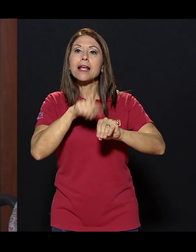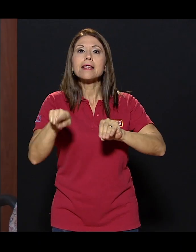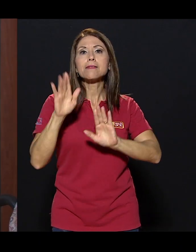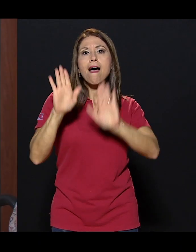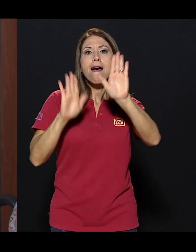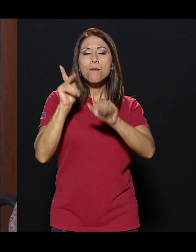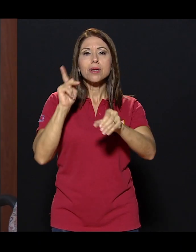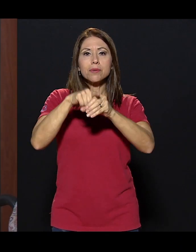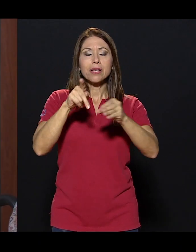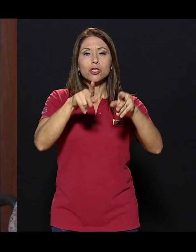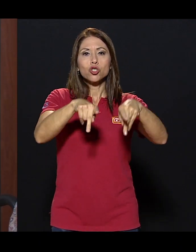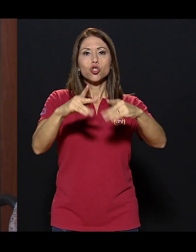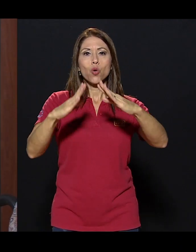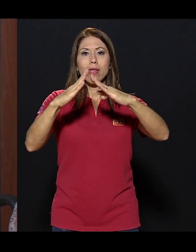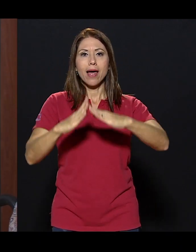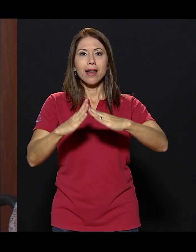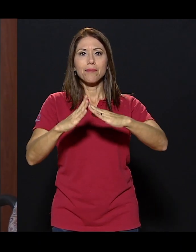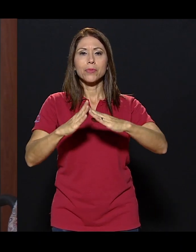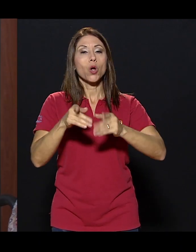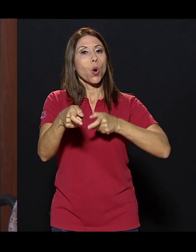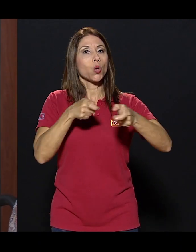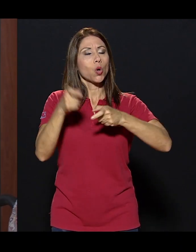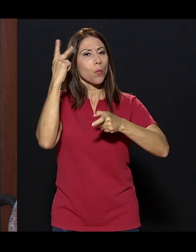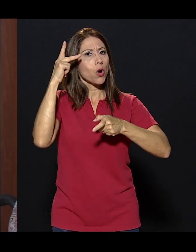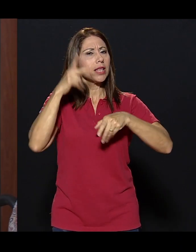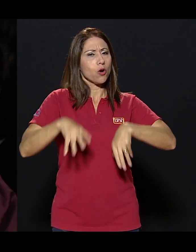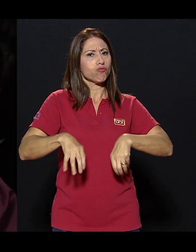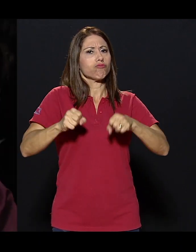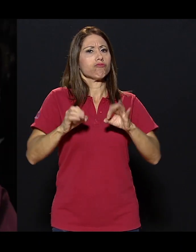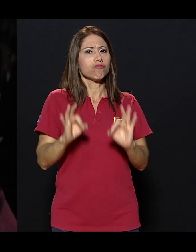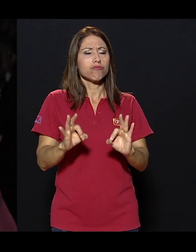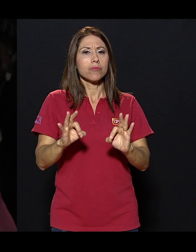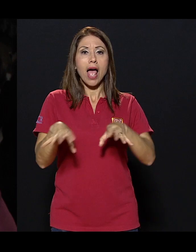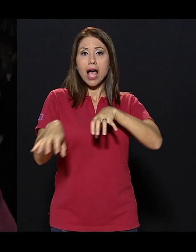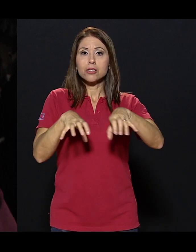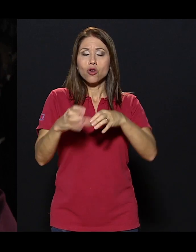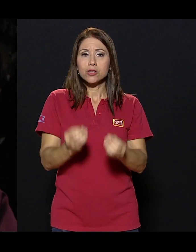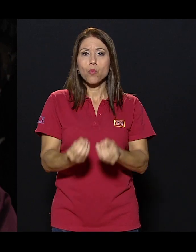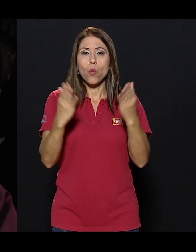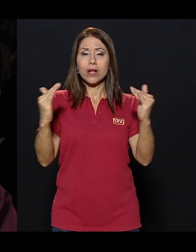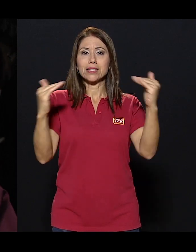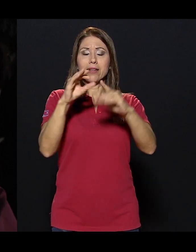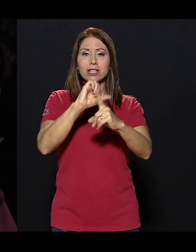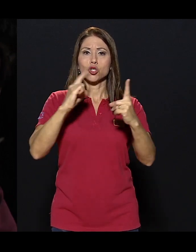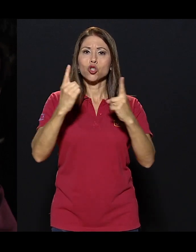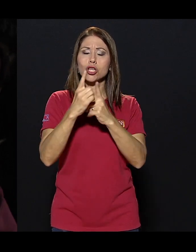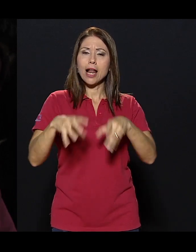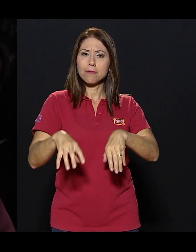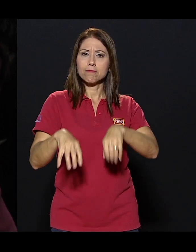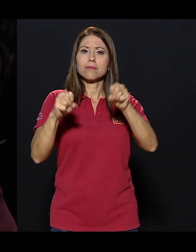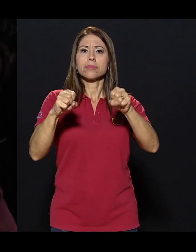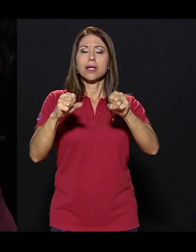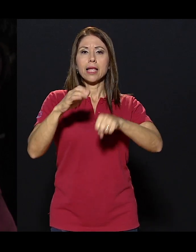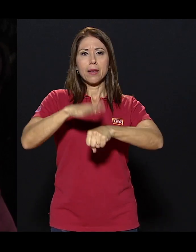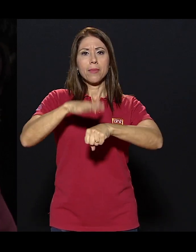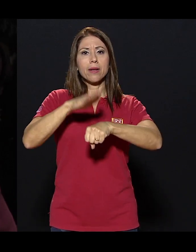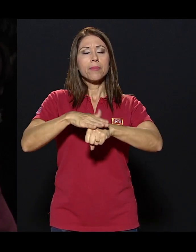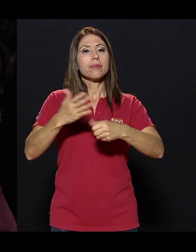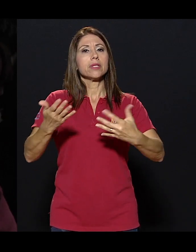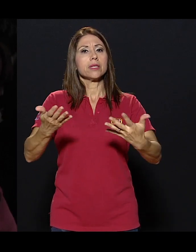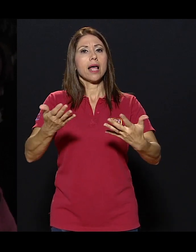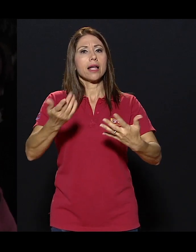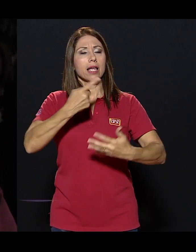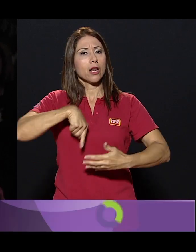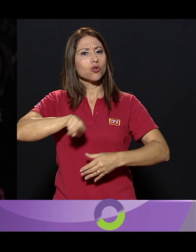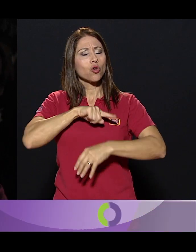en la participación ciudadana, ejercer control político efectivo, ejercer un control de las acciones públicas a nivel social que